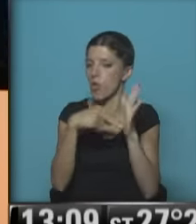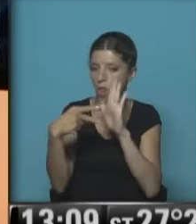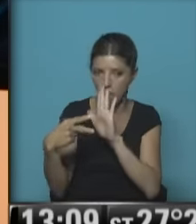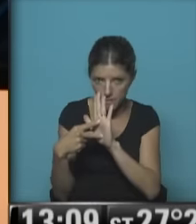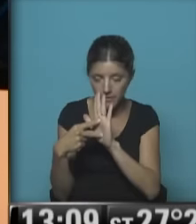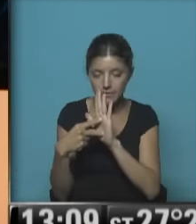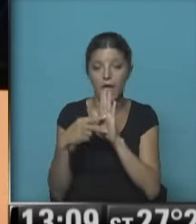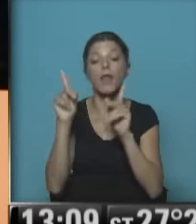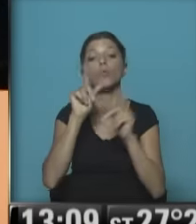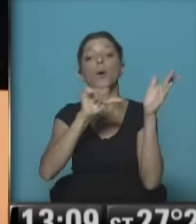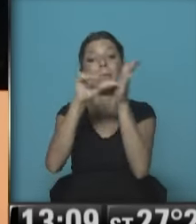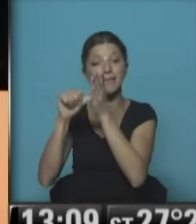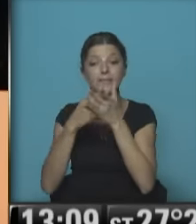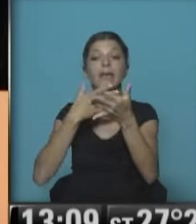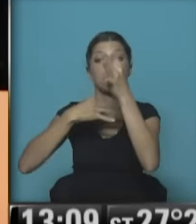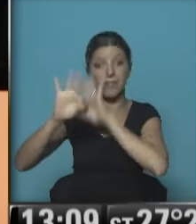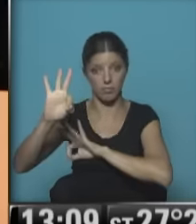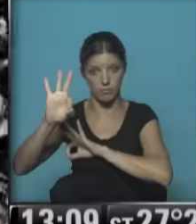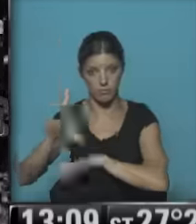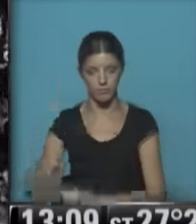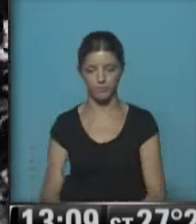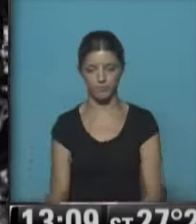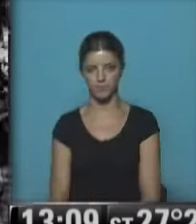en los países exportadores.